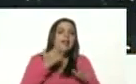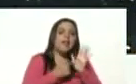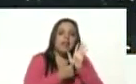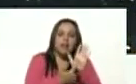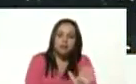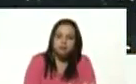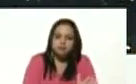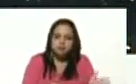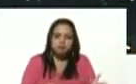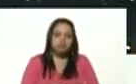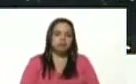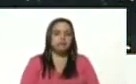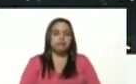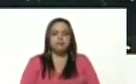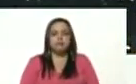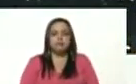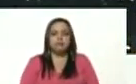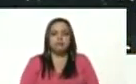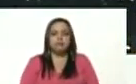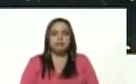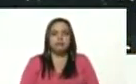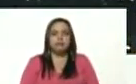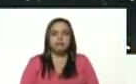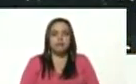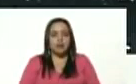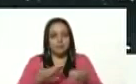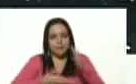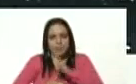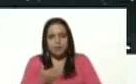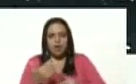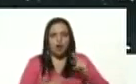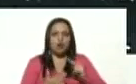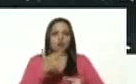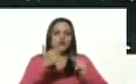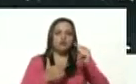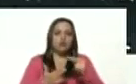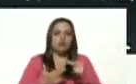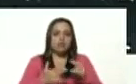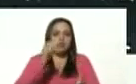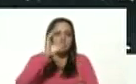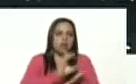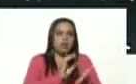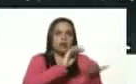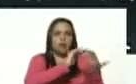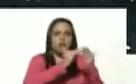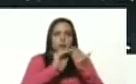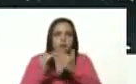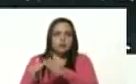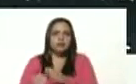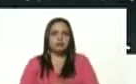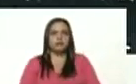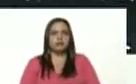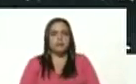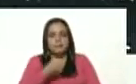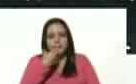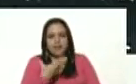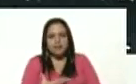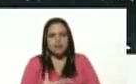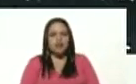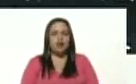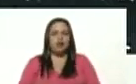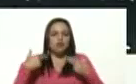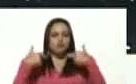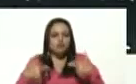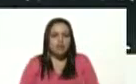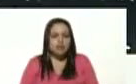del heroísmo del pueblo. Vamos hacia la construcción de ciudades comunales, bellas,